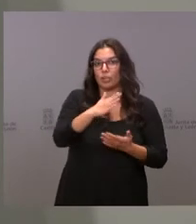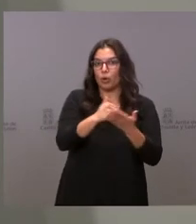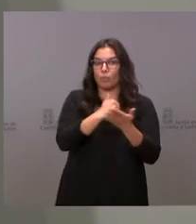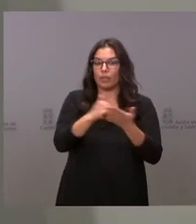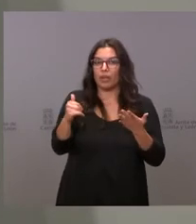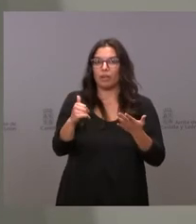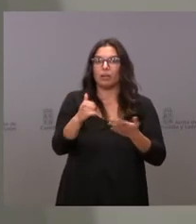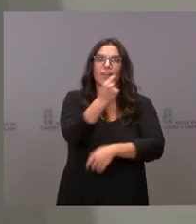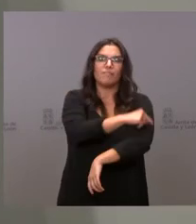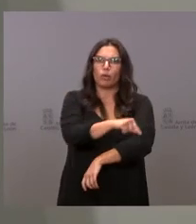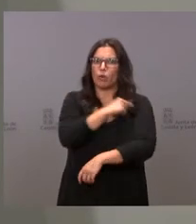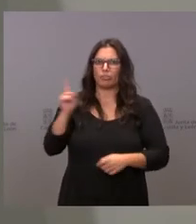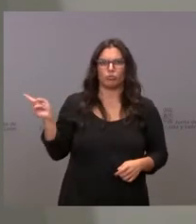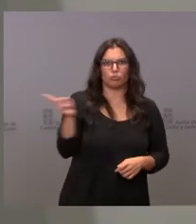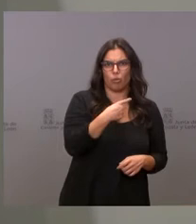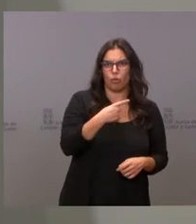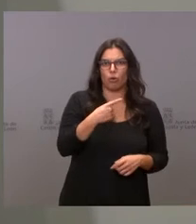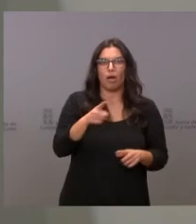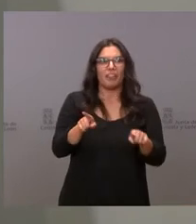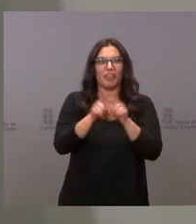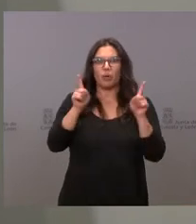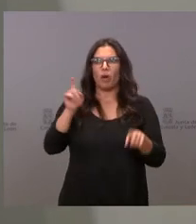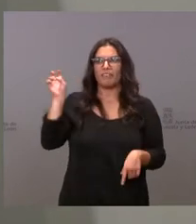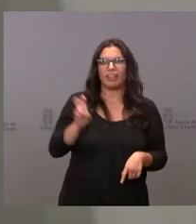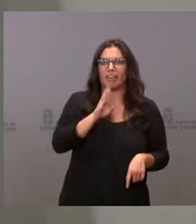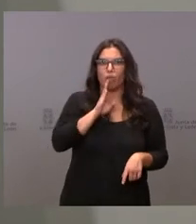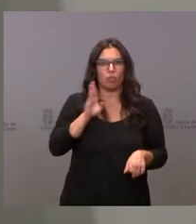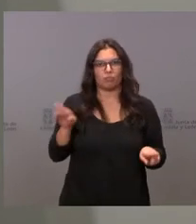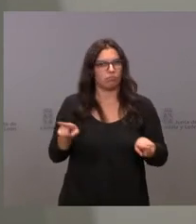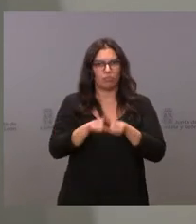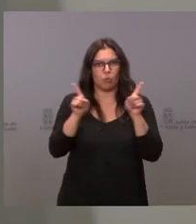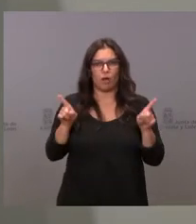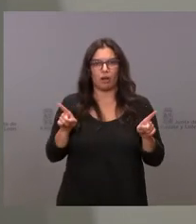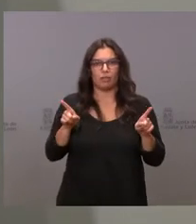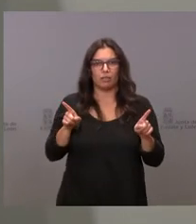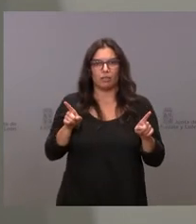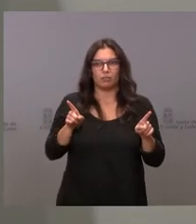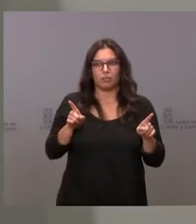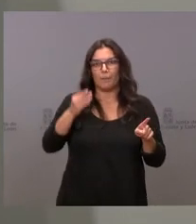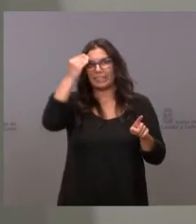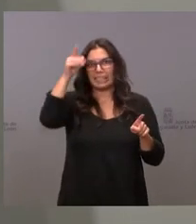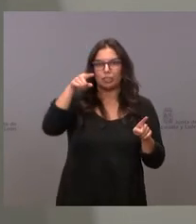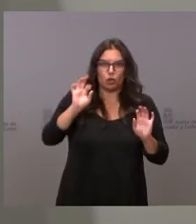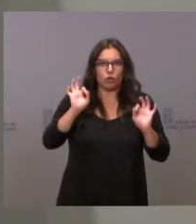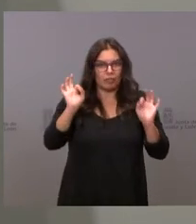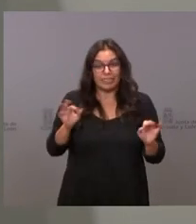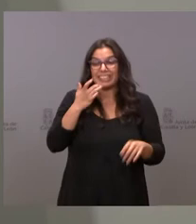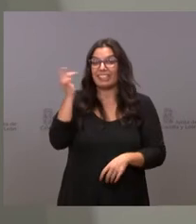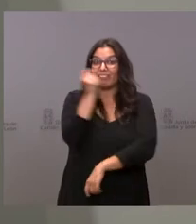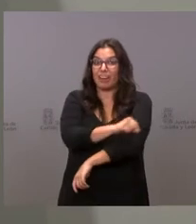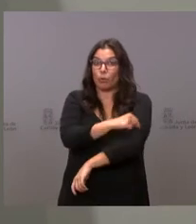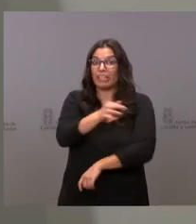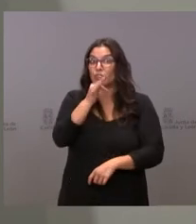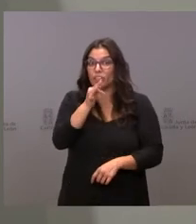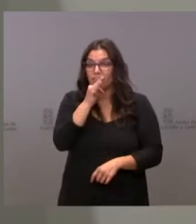a todo el mundo independientemente de su lugar o país de origen. Es decir, que no es que no lo estemos planteando. Si no se ha producido esa vacunación, habrá que ver por